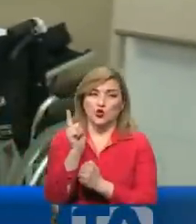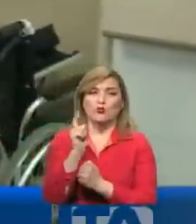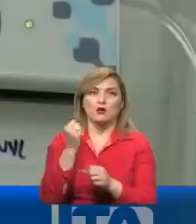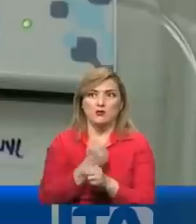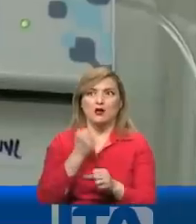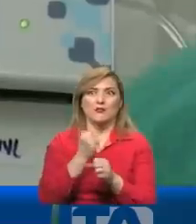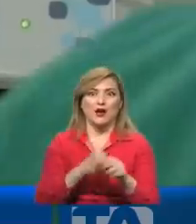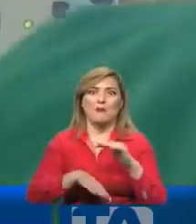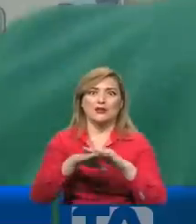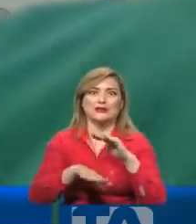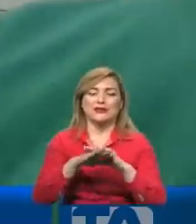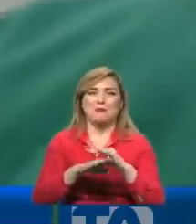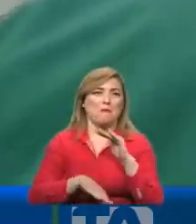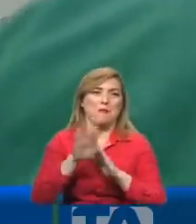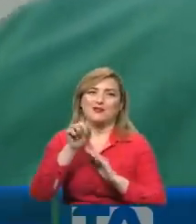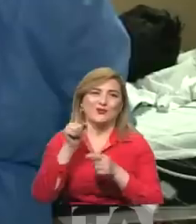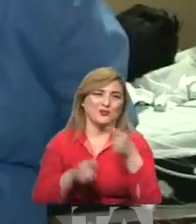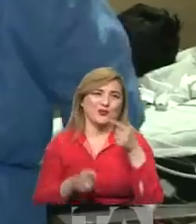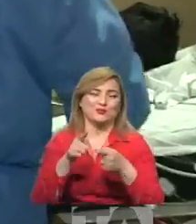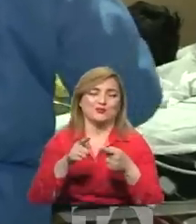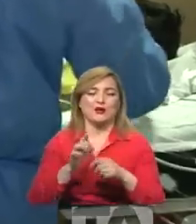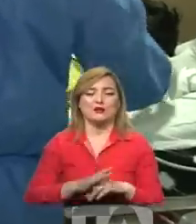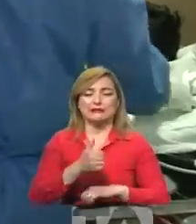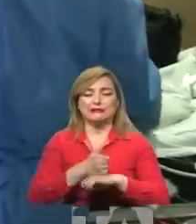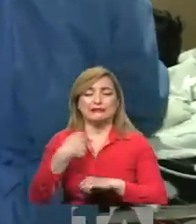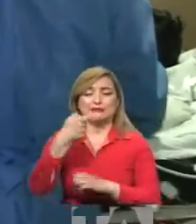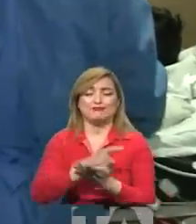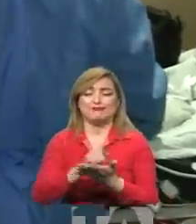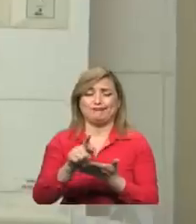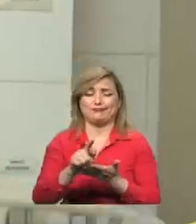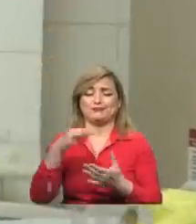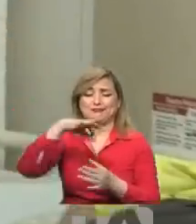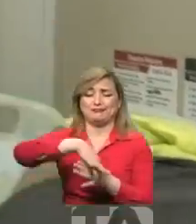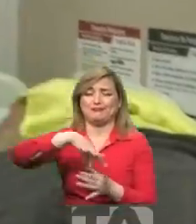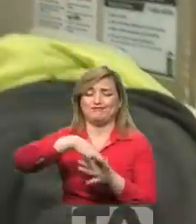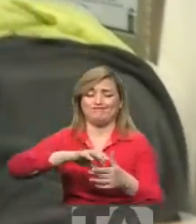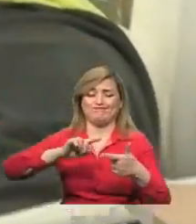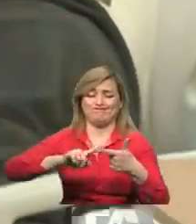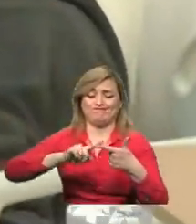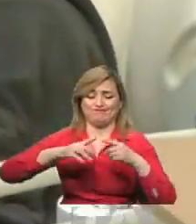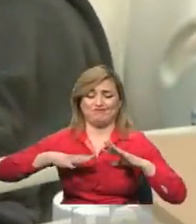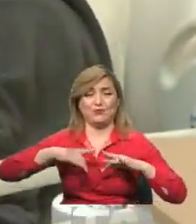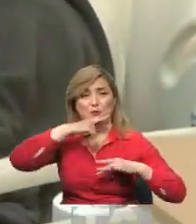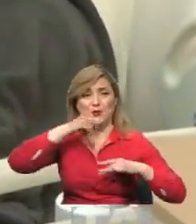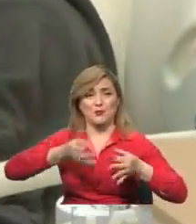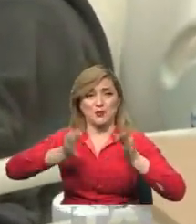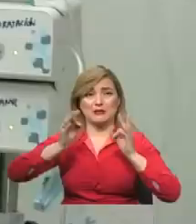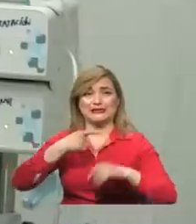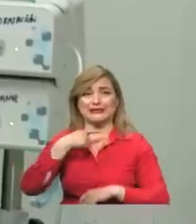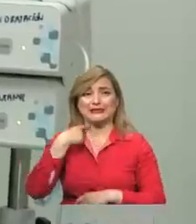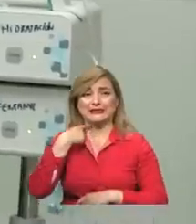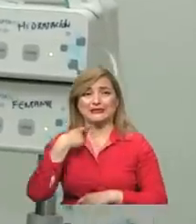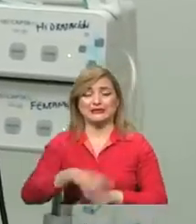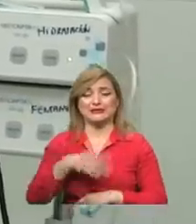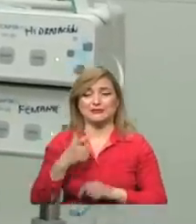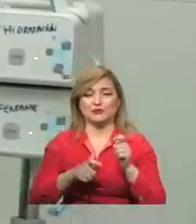capacidad, las autoridades temen por lo que ocurre en las próximas semanas debido al proceso de elecciones y el feriado de carnaval,